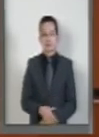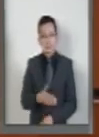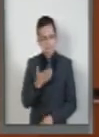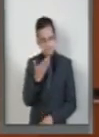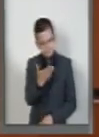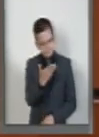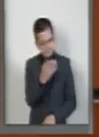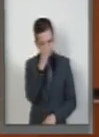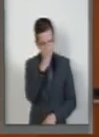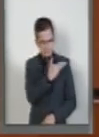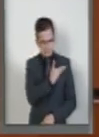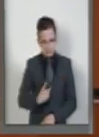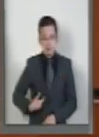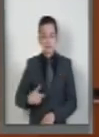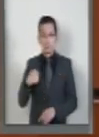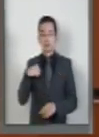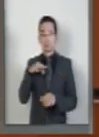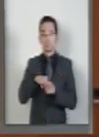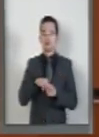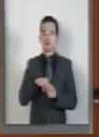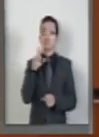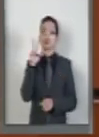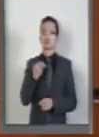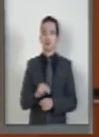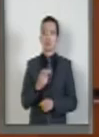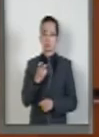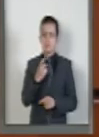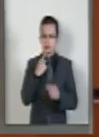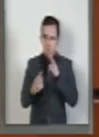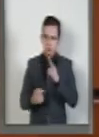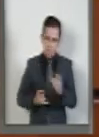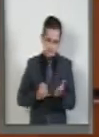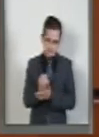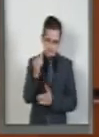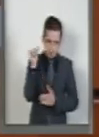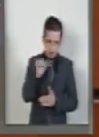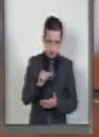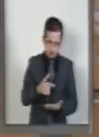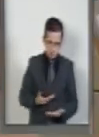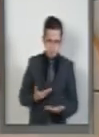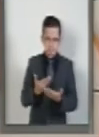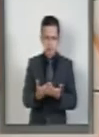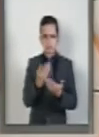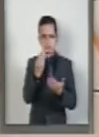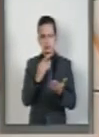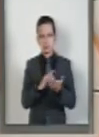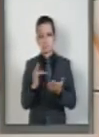será en contra del dictamen que se nos está presentando. Muchas gracias.